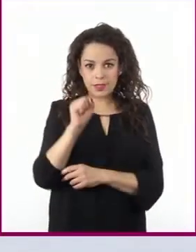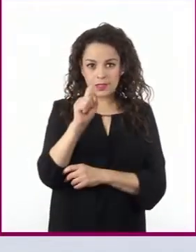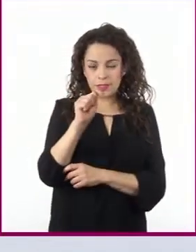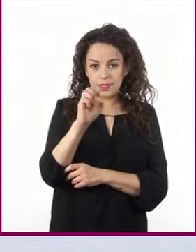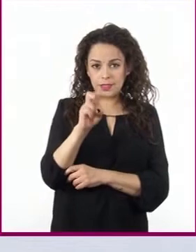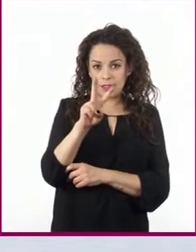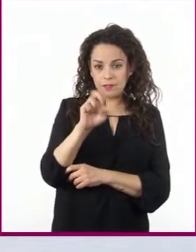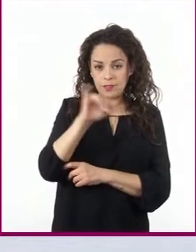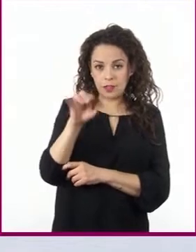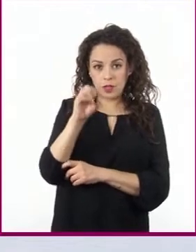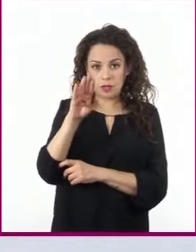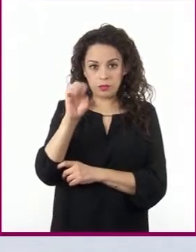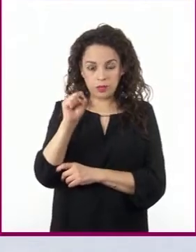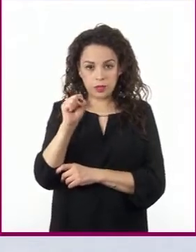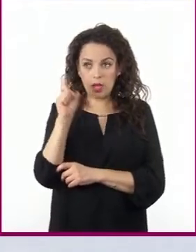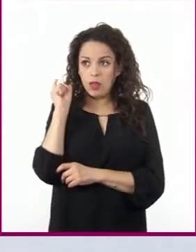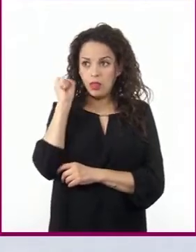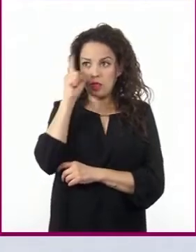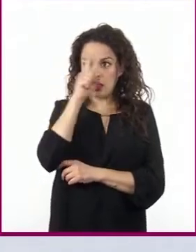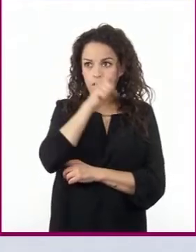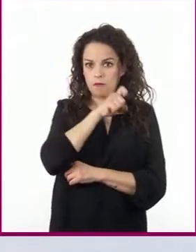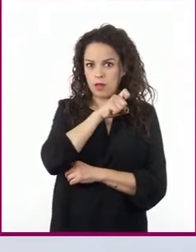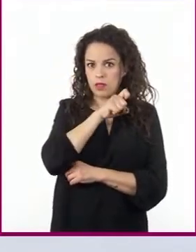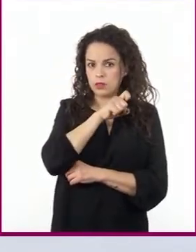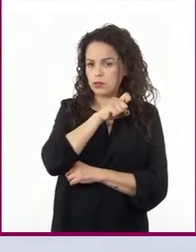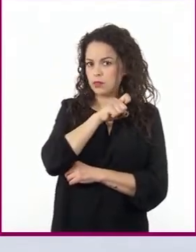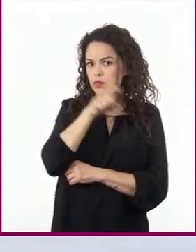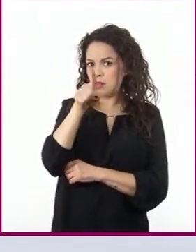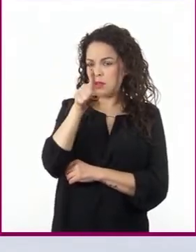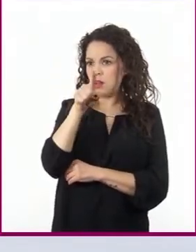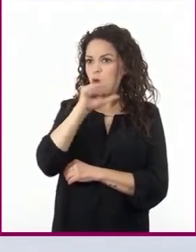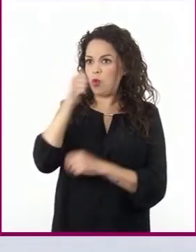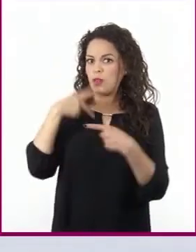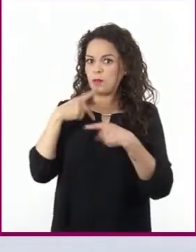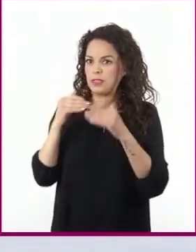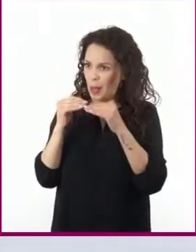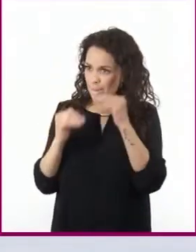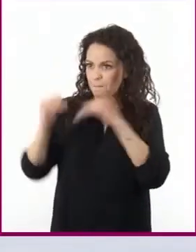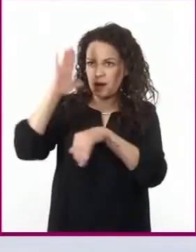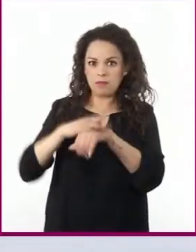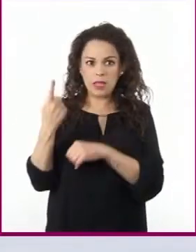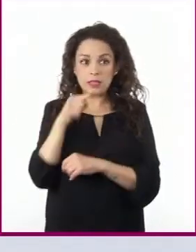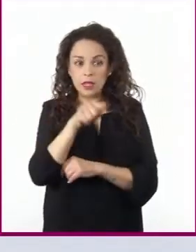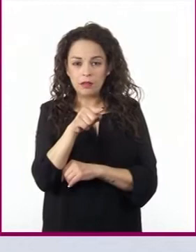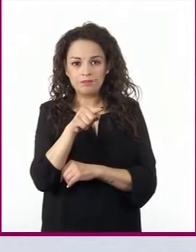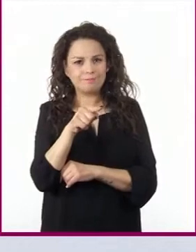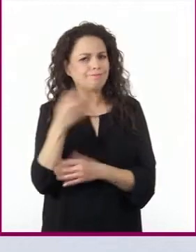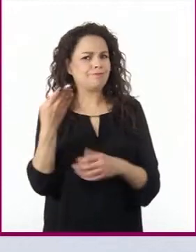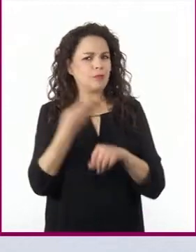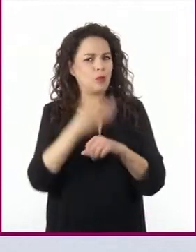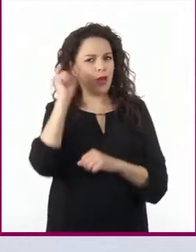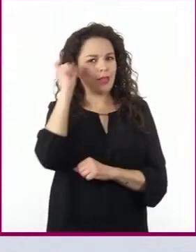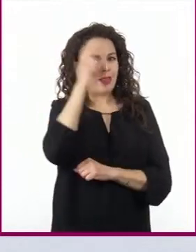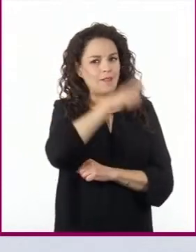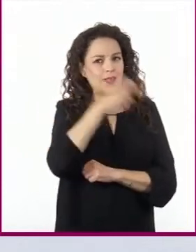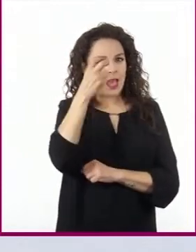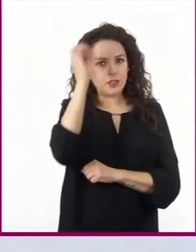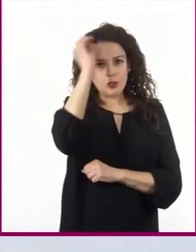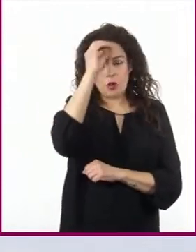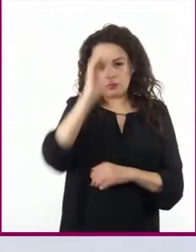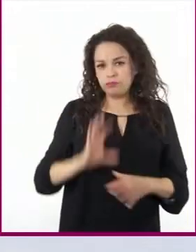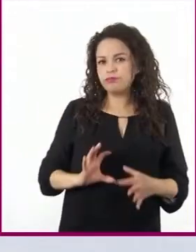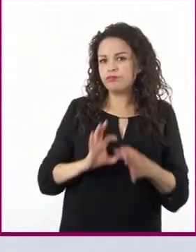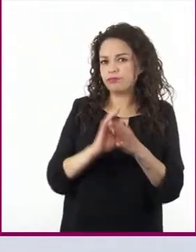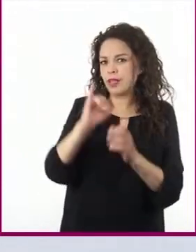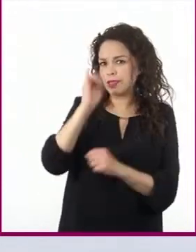es difícil de superar es una opinión que quizá no todos compartan. Es importante recordar que las opiniones,